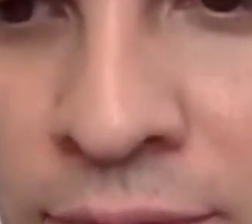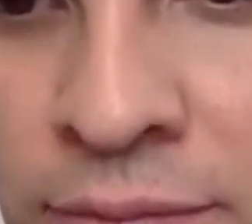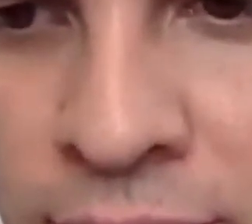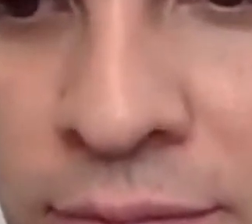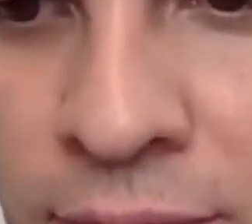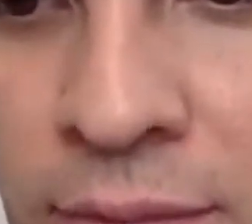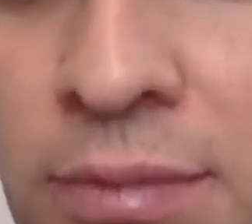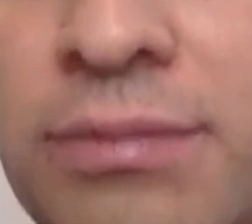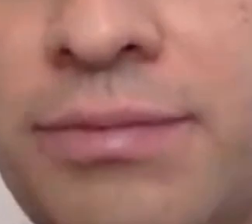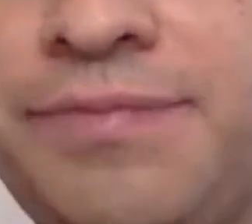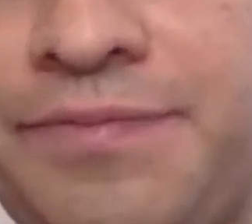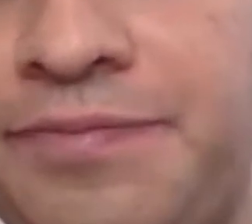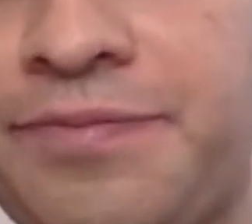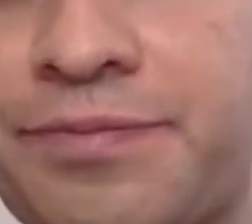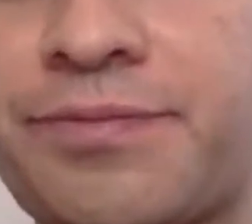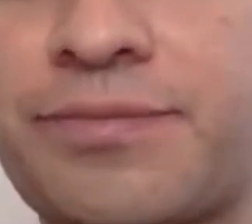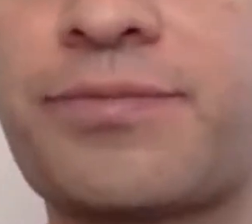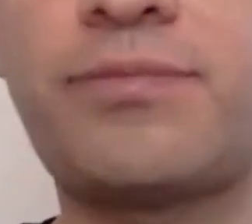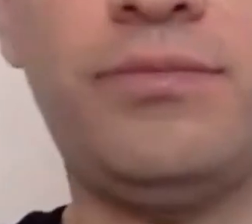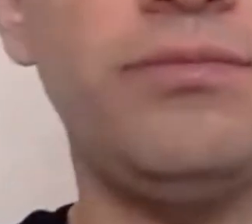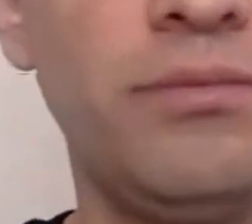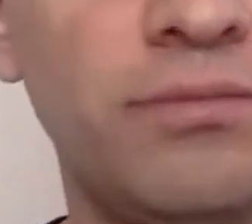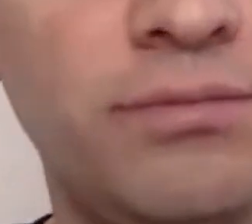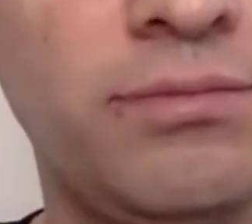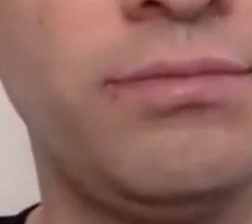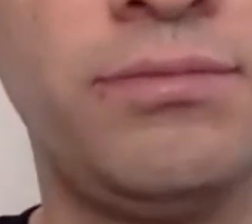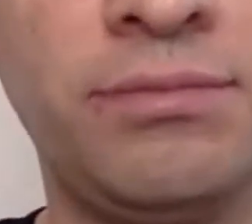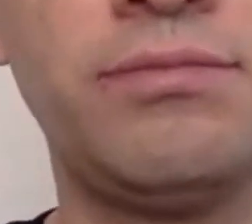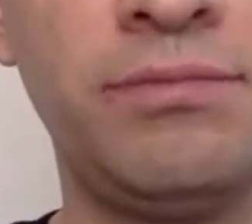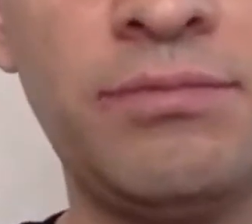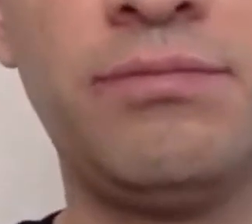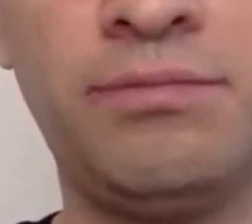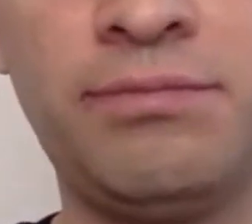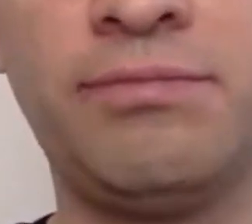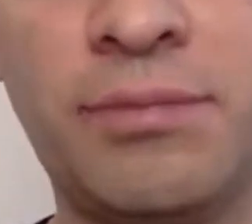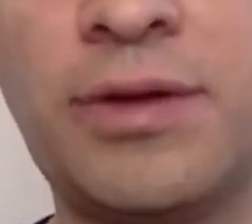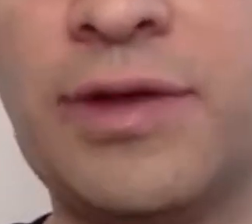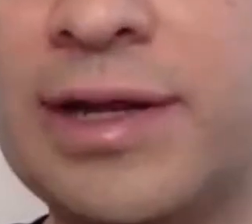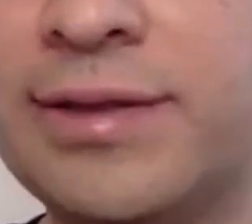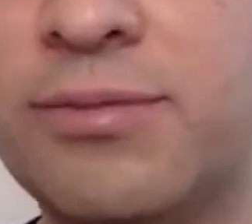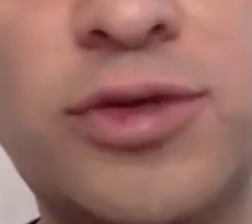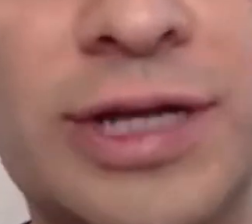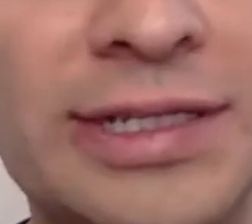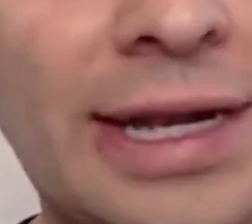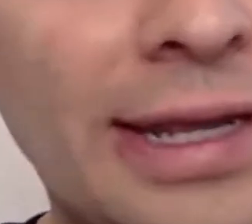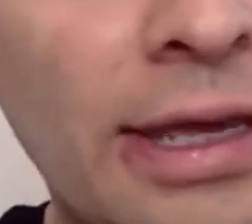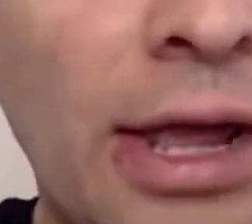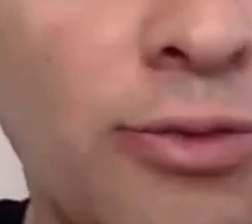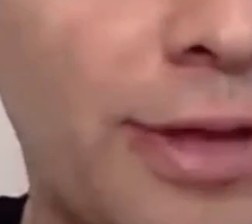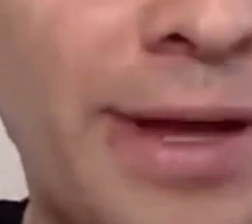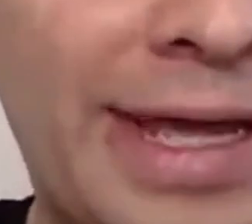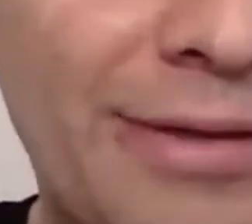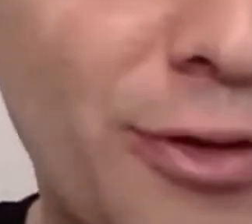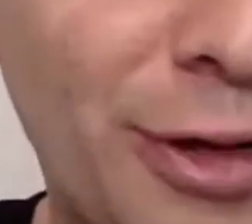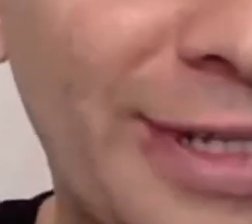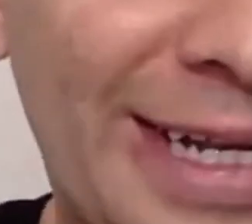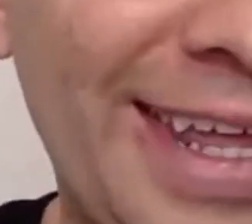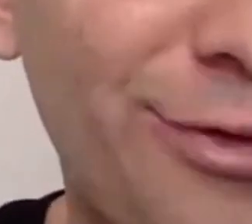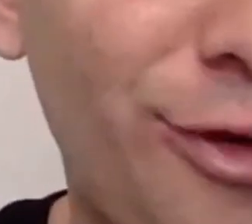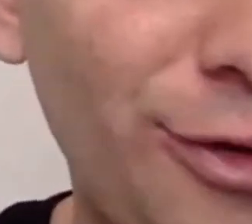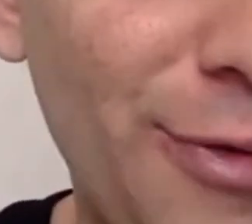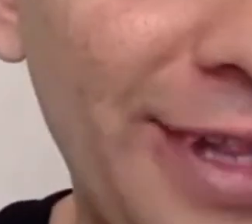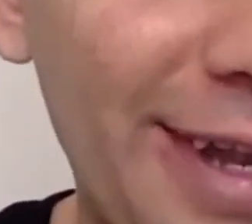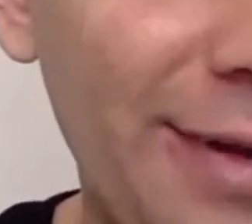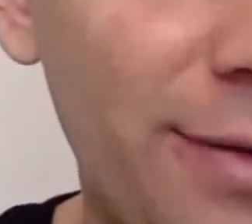conceptual, una exposición, pues hay rúbricas que podemos establecer para todo eso, Carlos. Excelente, muchas gracias, Ale. Y hay un tema que yo creo que es el